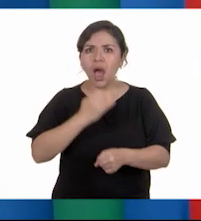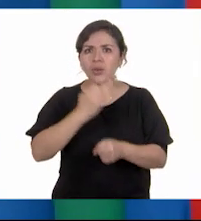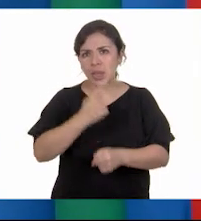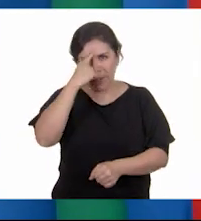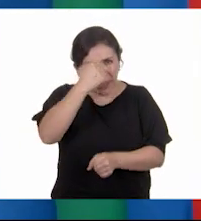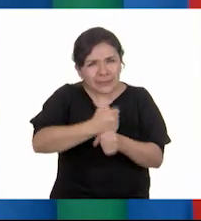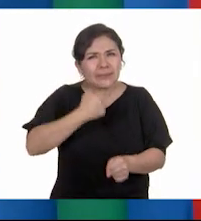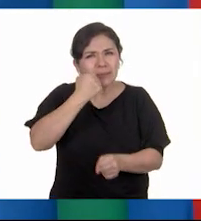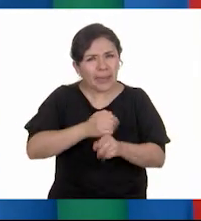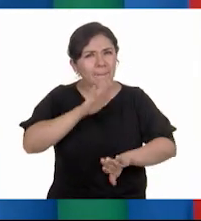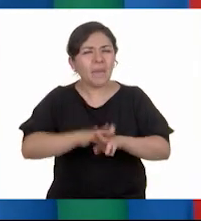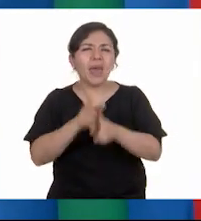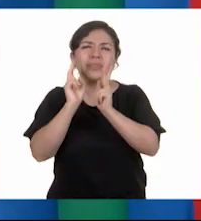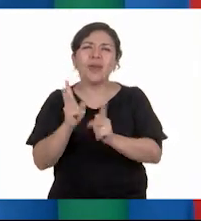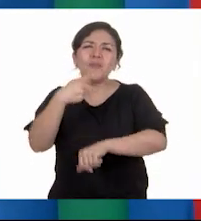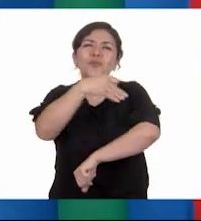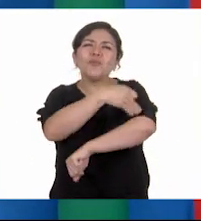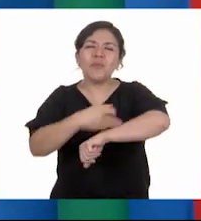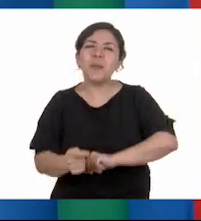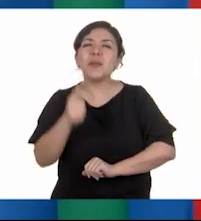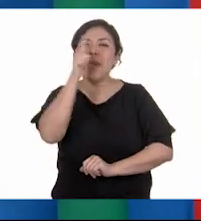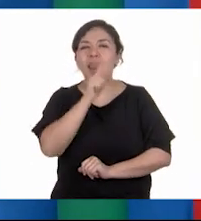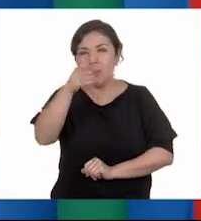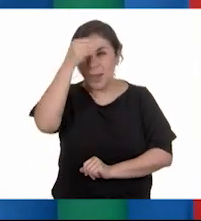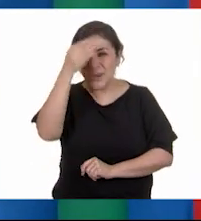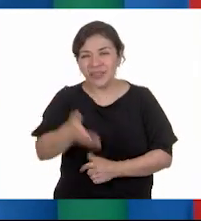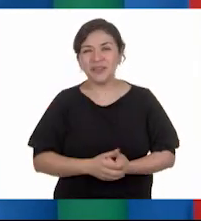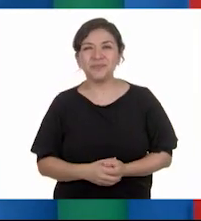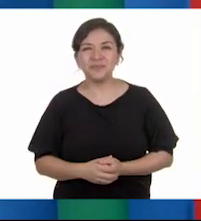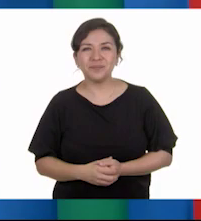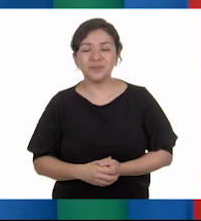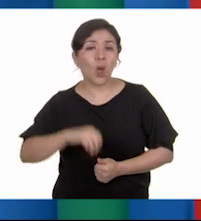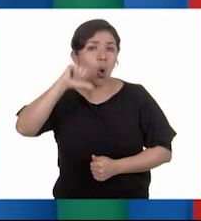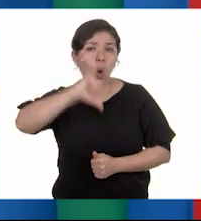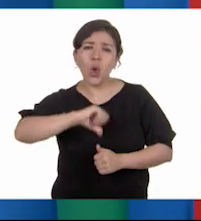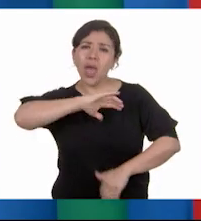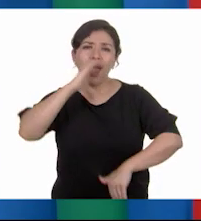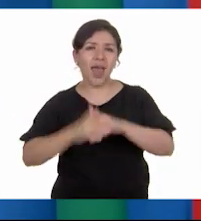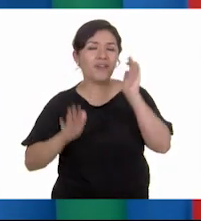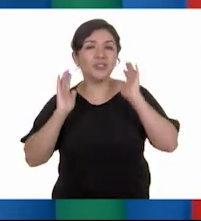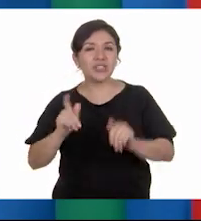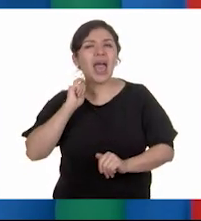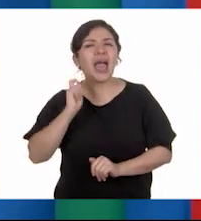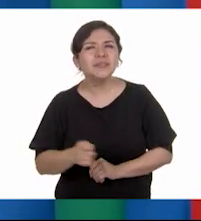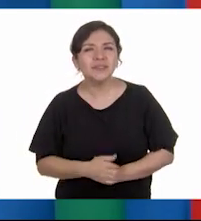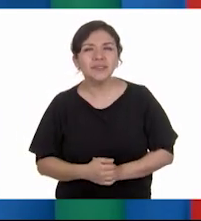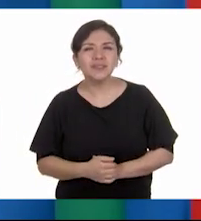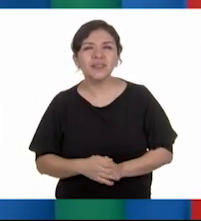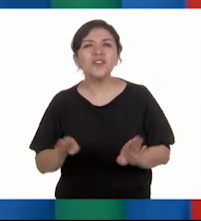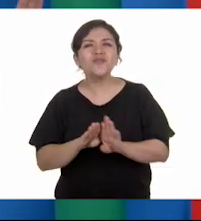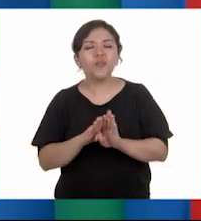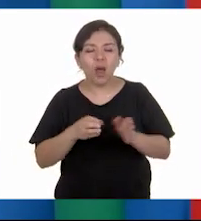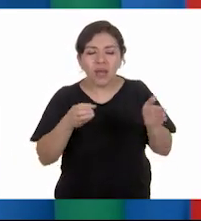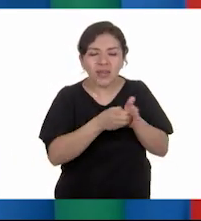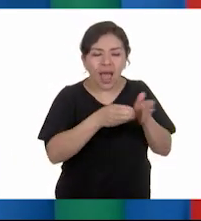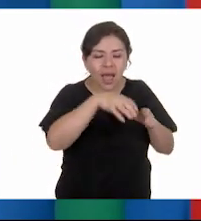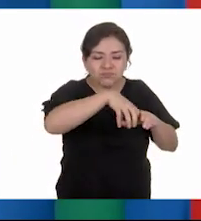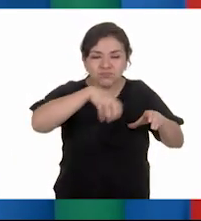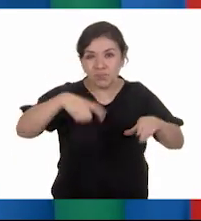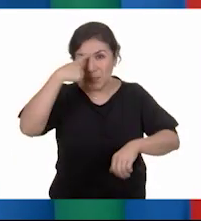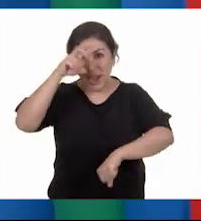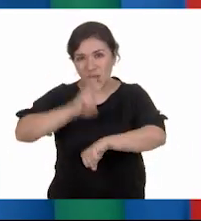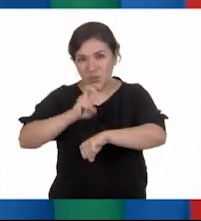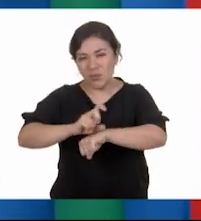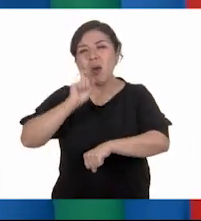para practicarla y platica con tu familia en tu lengua materna. Por hoy hemos terminado con Recipientes de huevo,